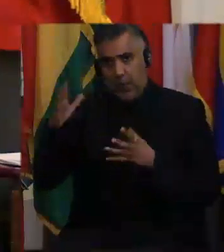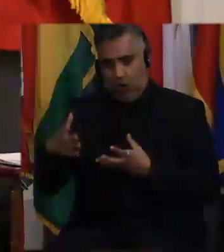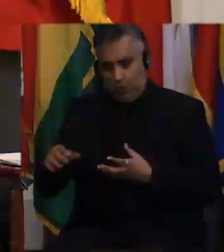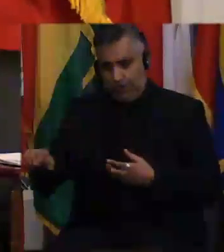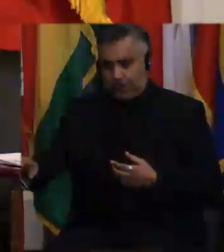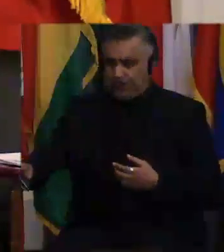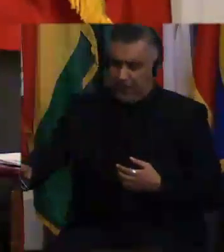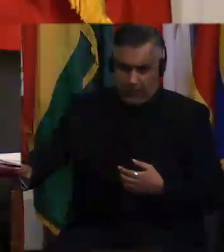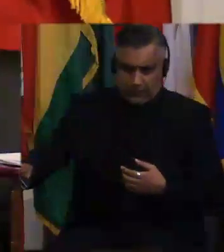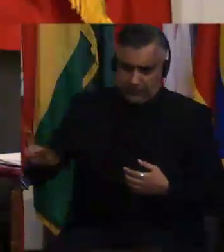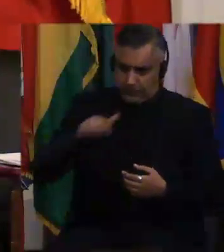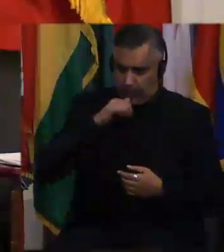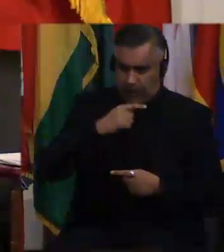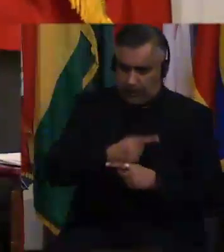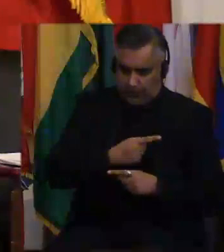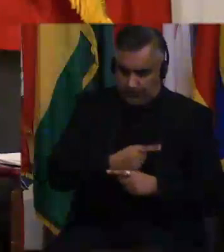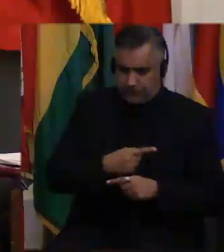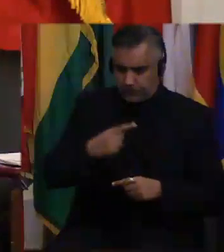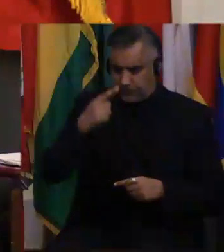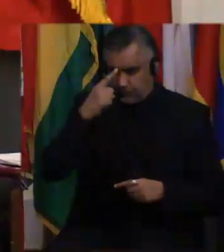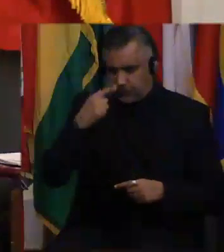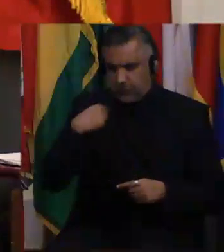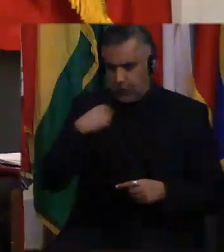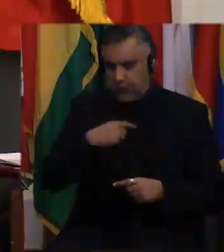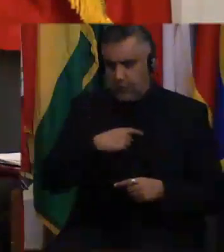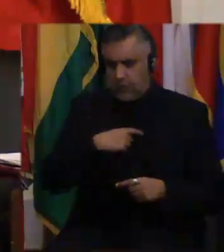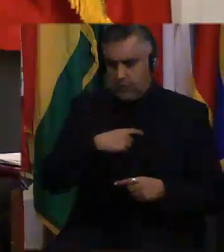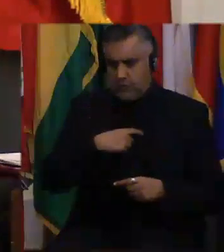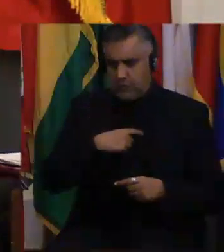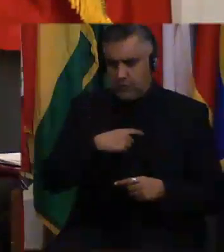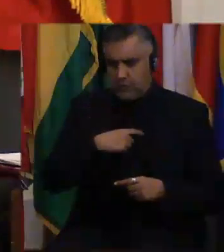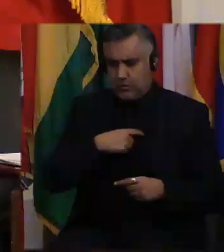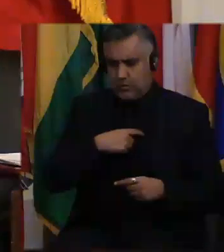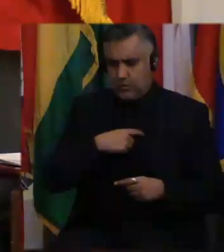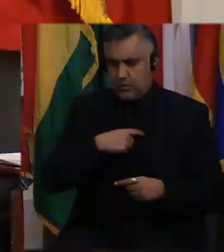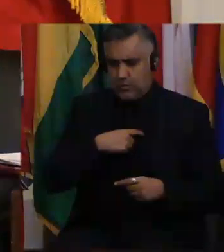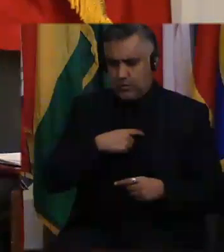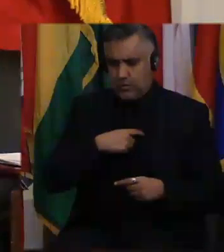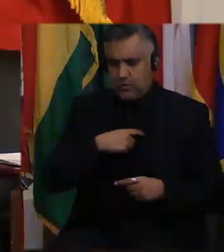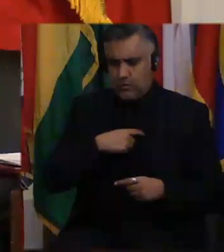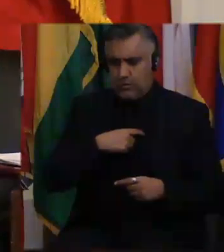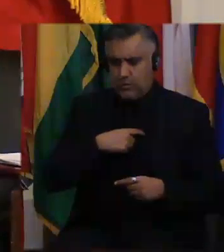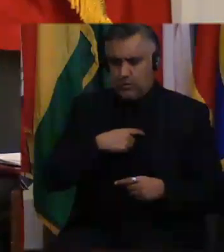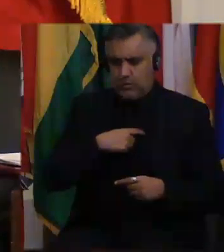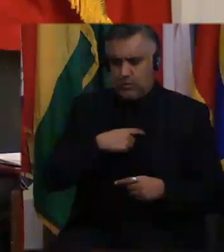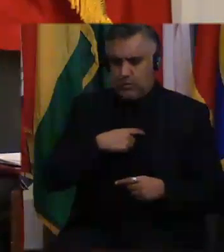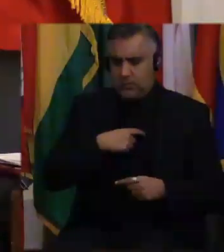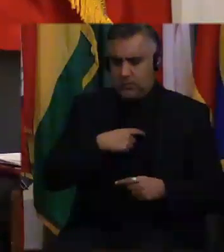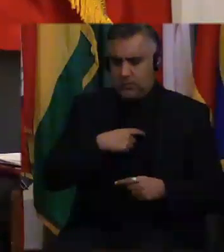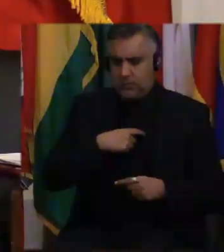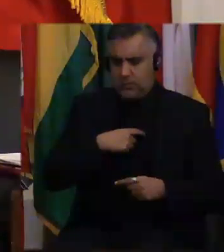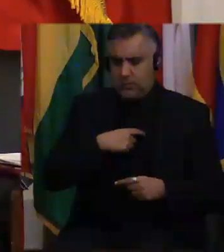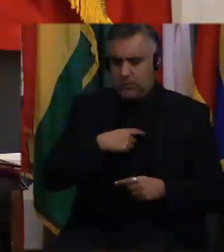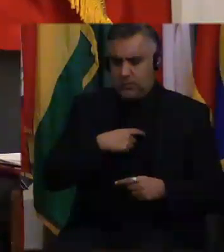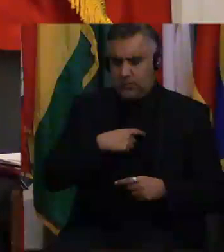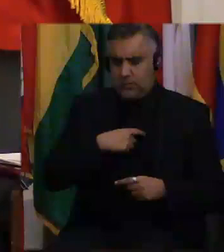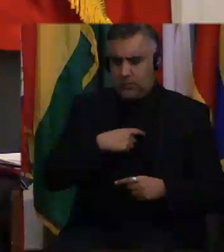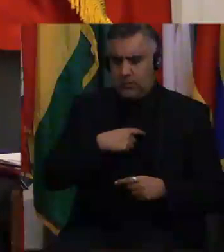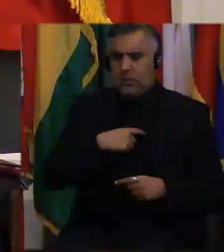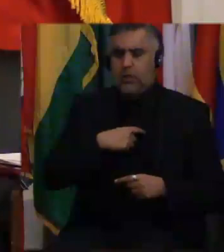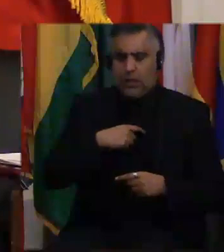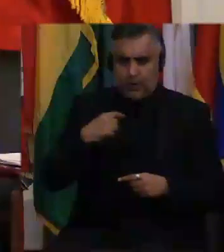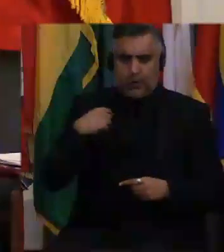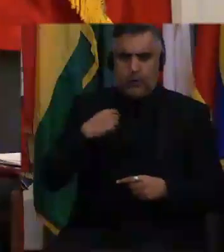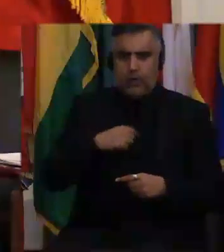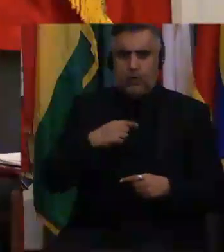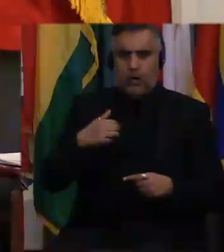me parece que tenemos que tener una concepción más amplia. Dicho esto, si queremos lograr la paridad en la